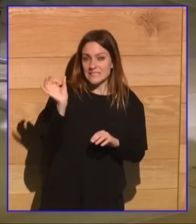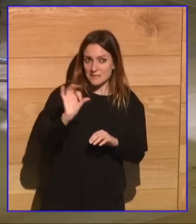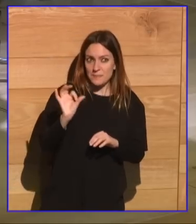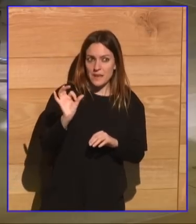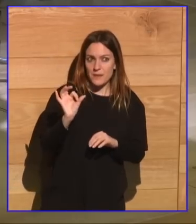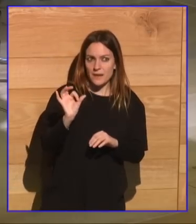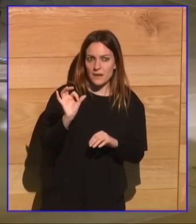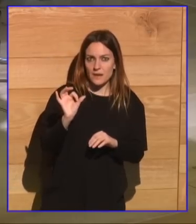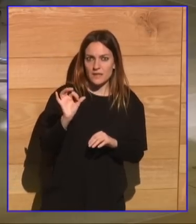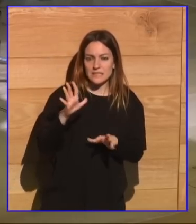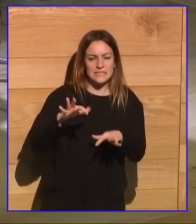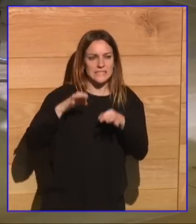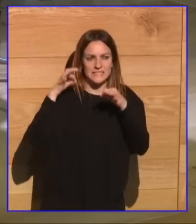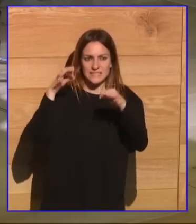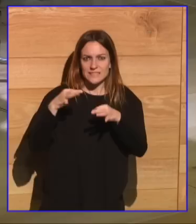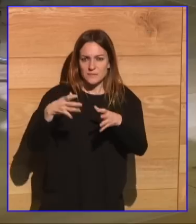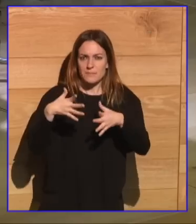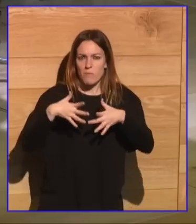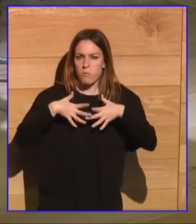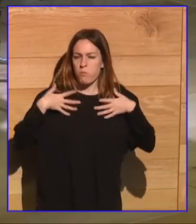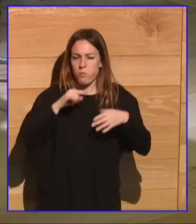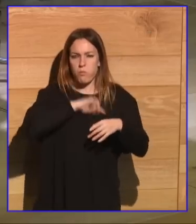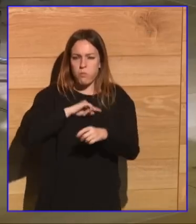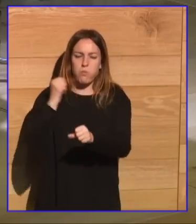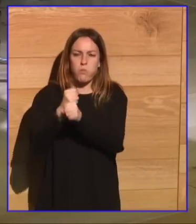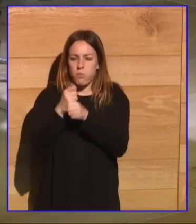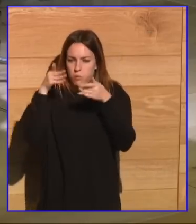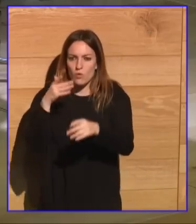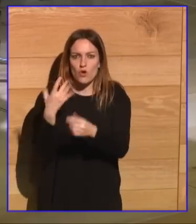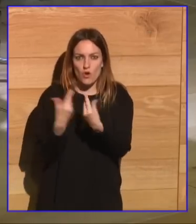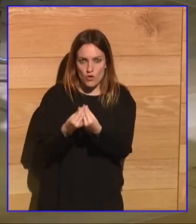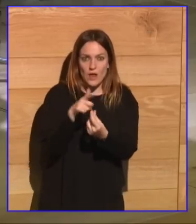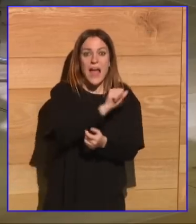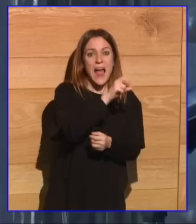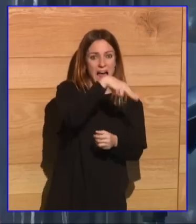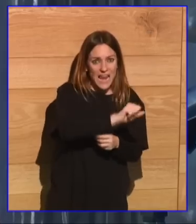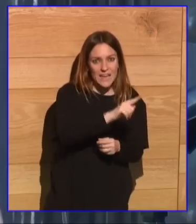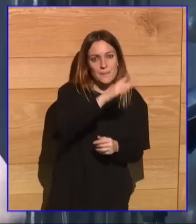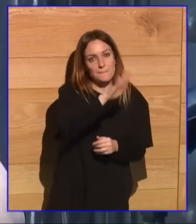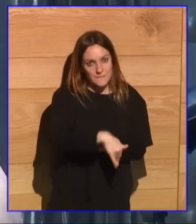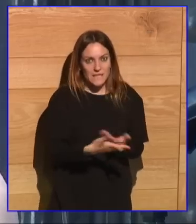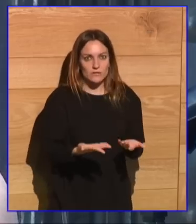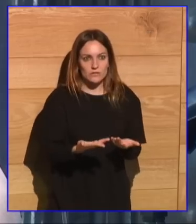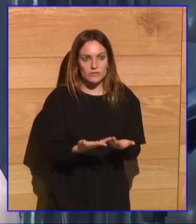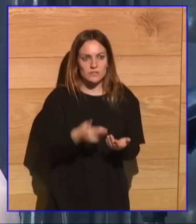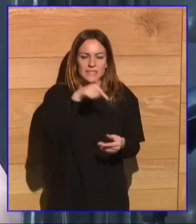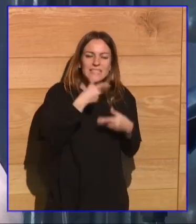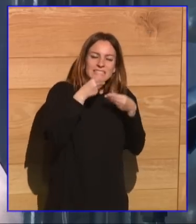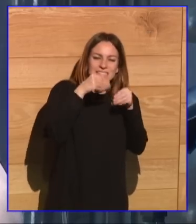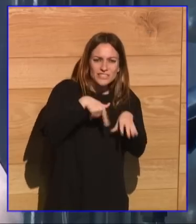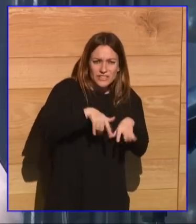hacia el sentimiento constante. Quizá Alan Parker es más frío en general, como autor. Y sin embargo, en esta